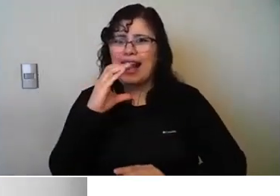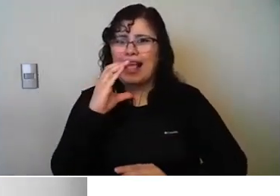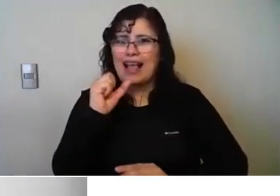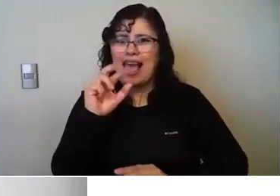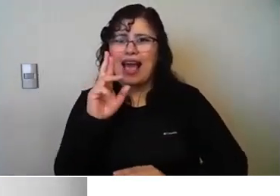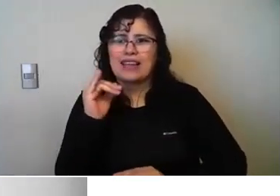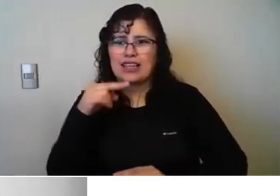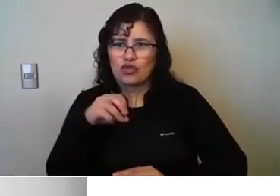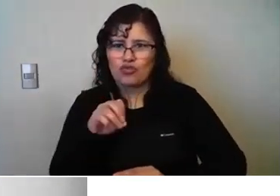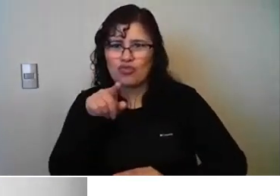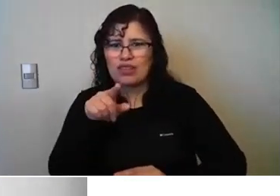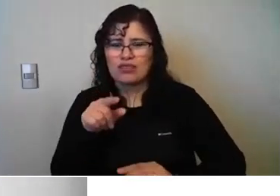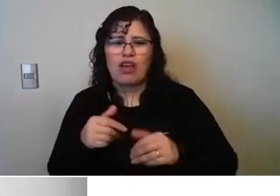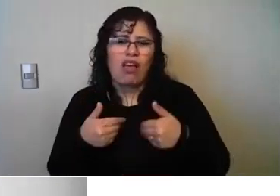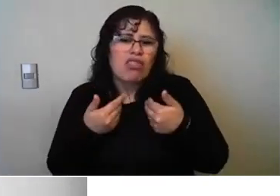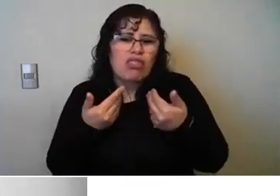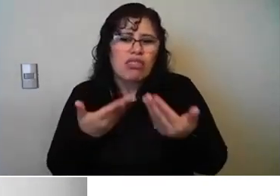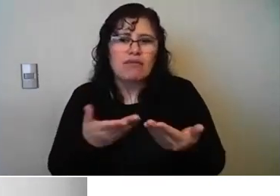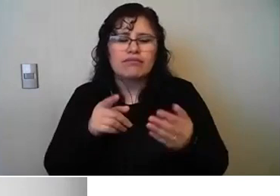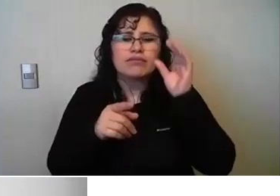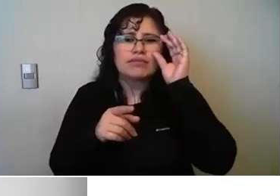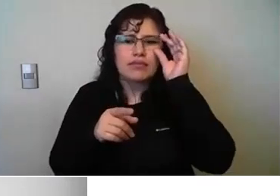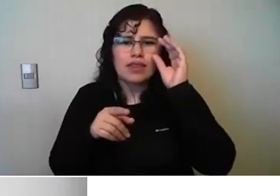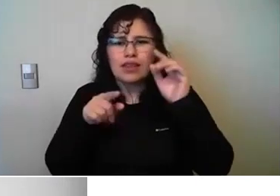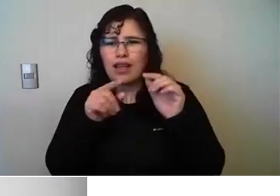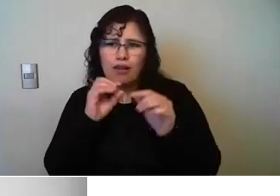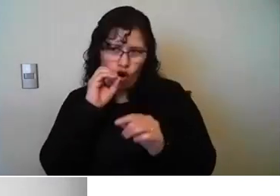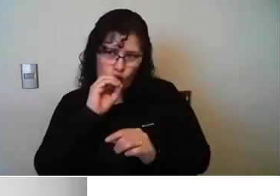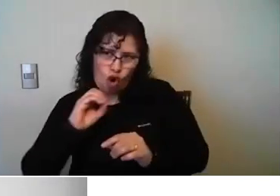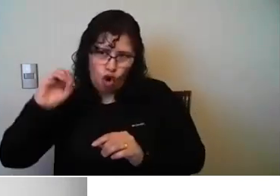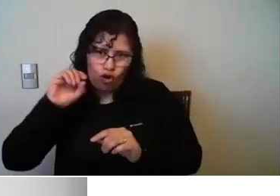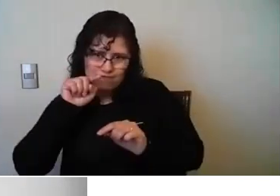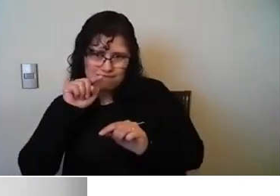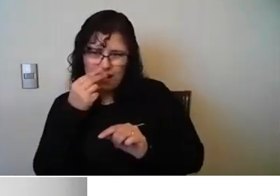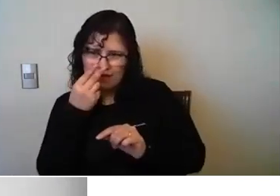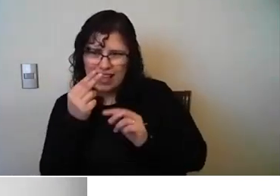que nos da la referencia sobre ella y bajo el surco calcarino, el área